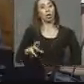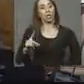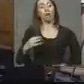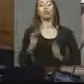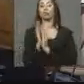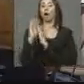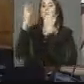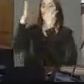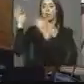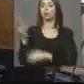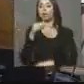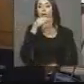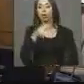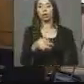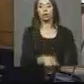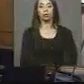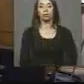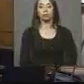lo que hizo recién.